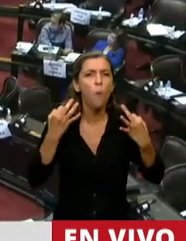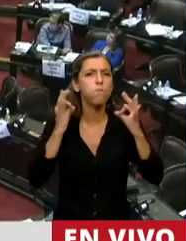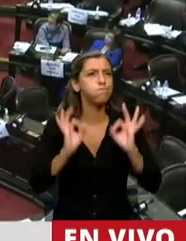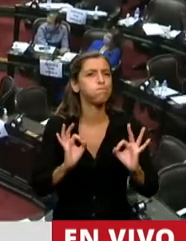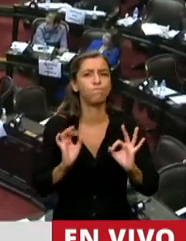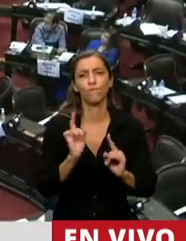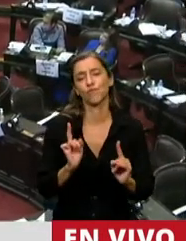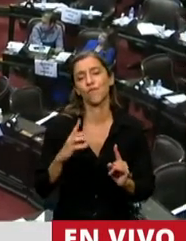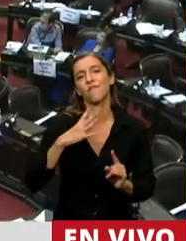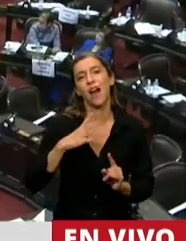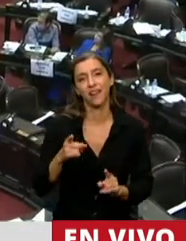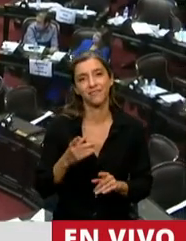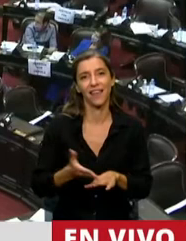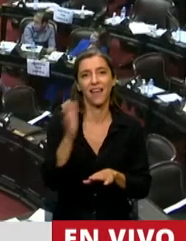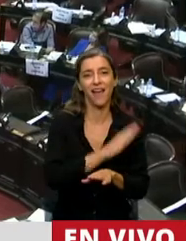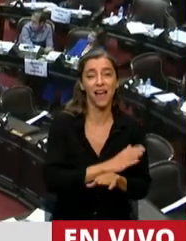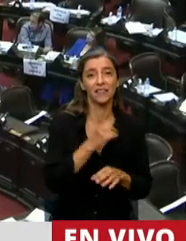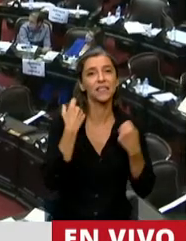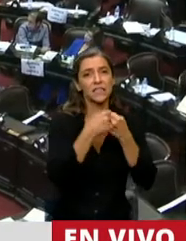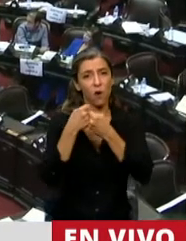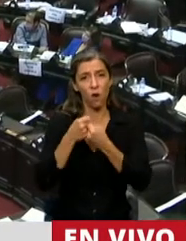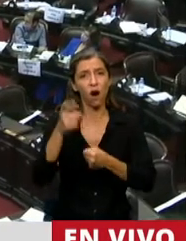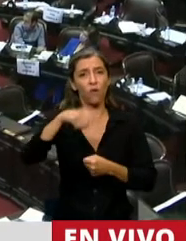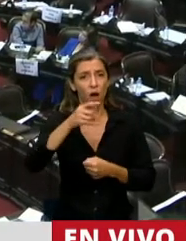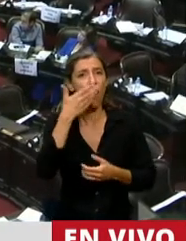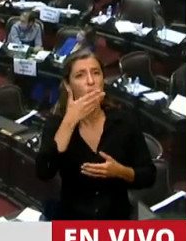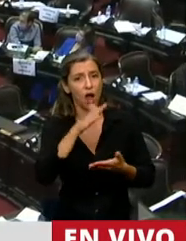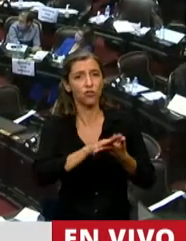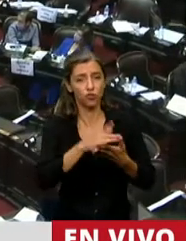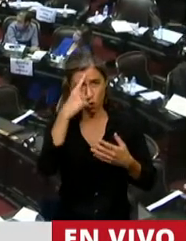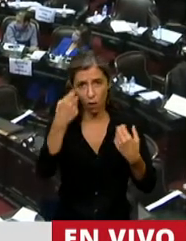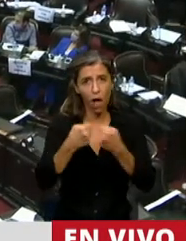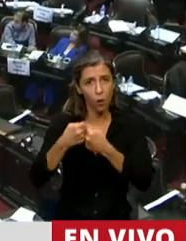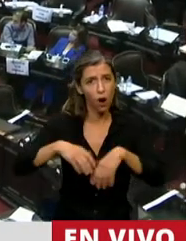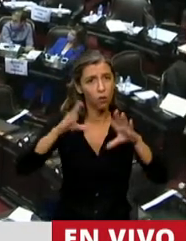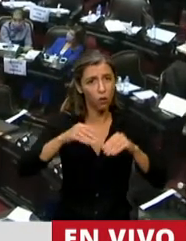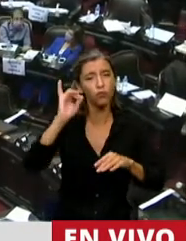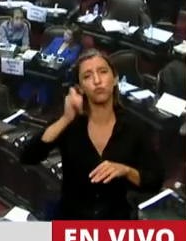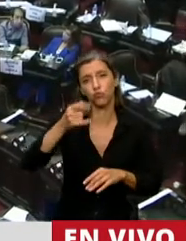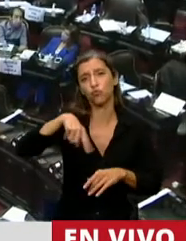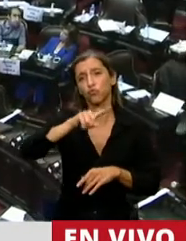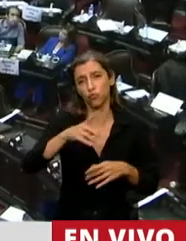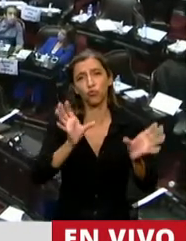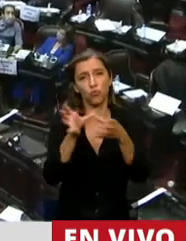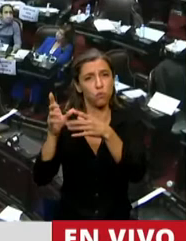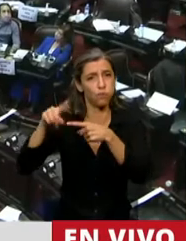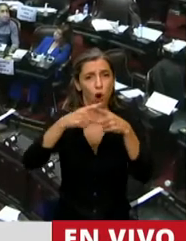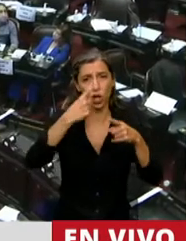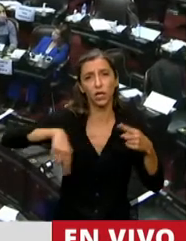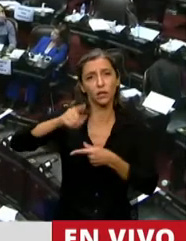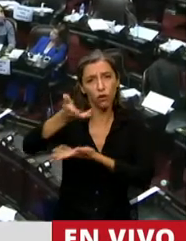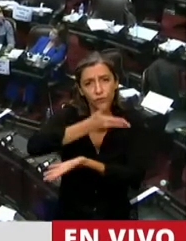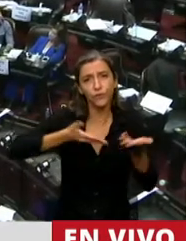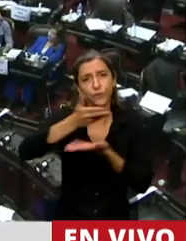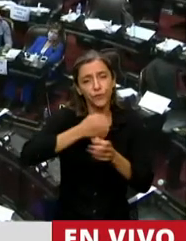otro consenso, ese consenso que se mencionó antes aquí, que fue un enorme esfuerzo interpartidario, con muchísimo trabajo.